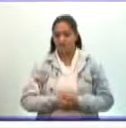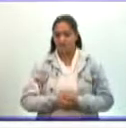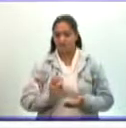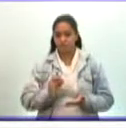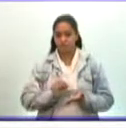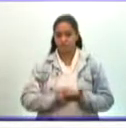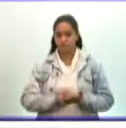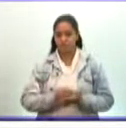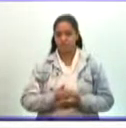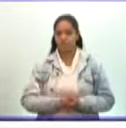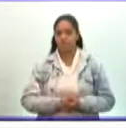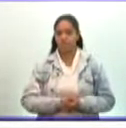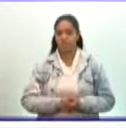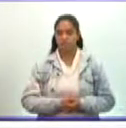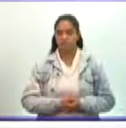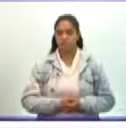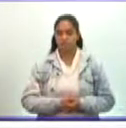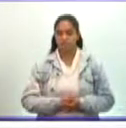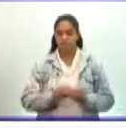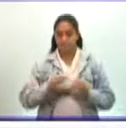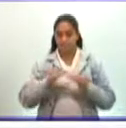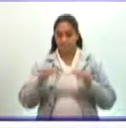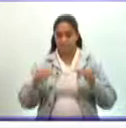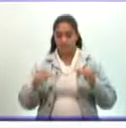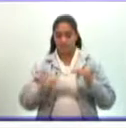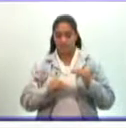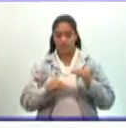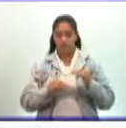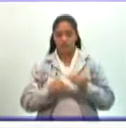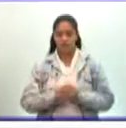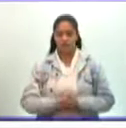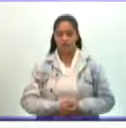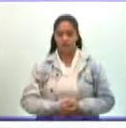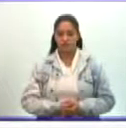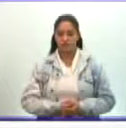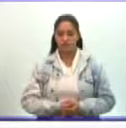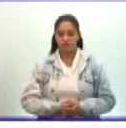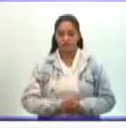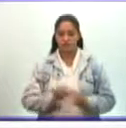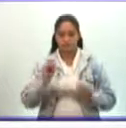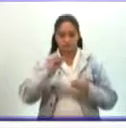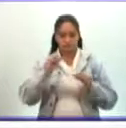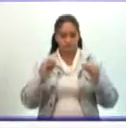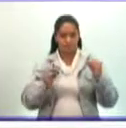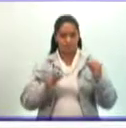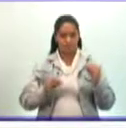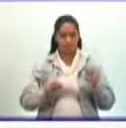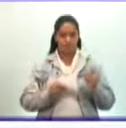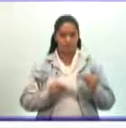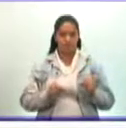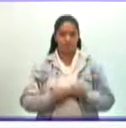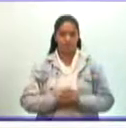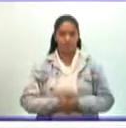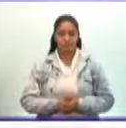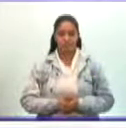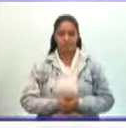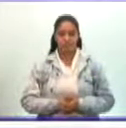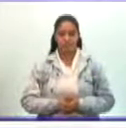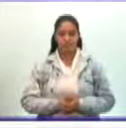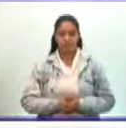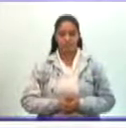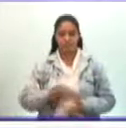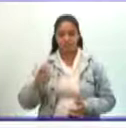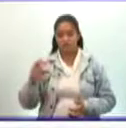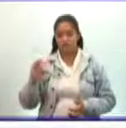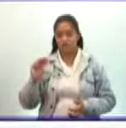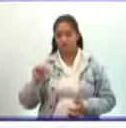propiedad de las potencias, mantengo la base, efectúa la sustracción de los exponentes y por supuesto me da centímetros